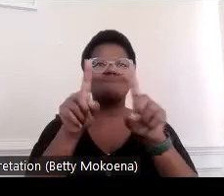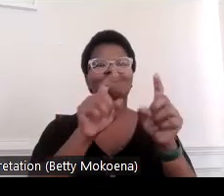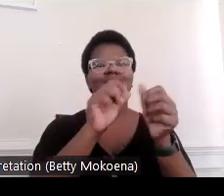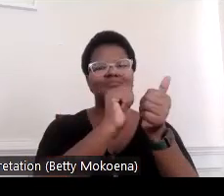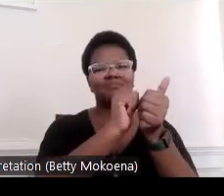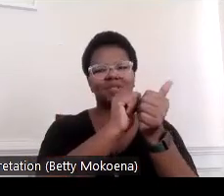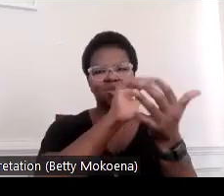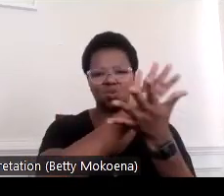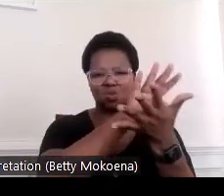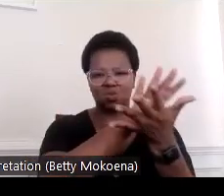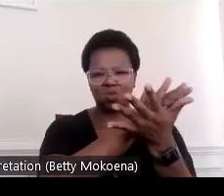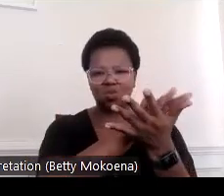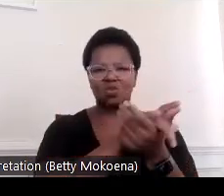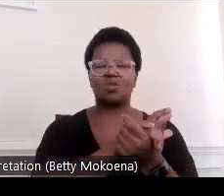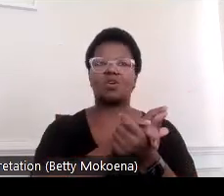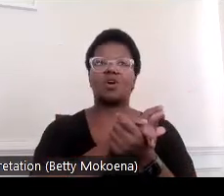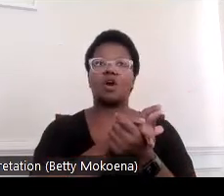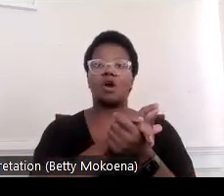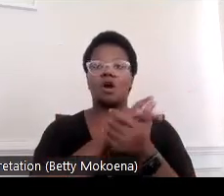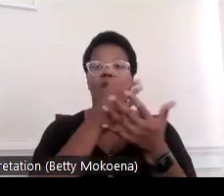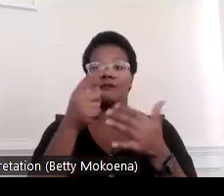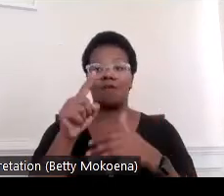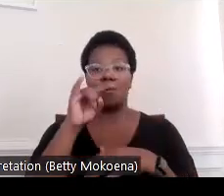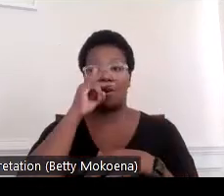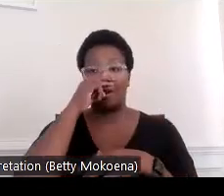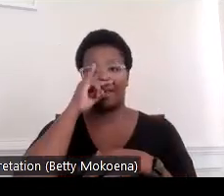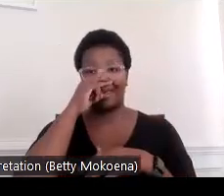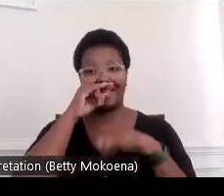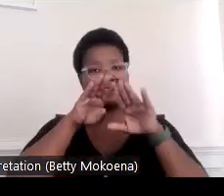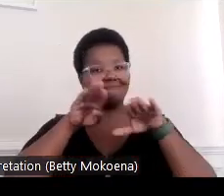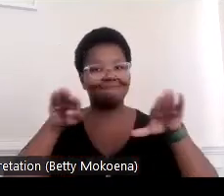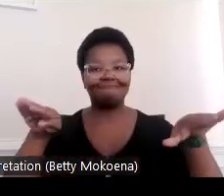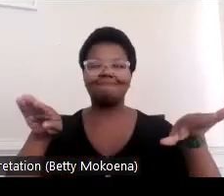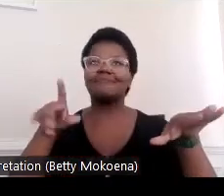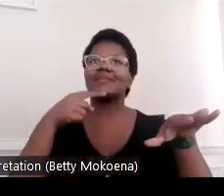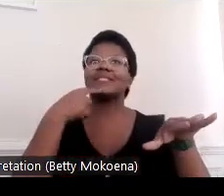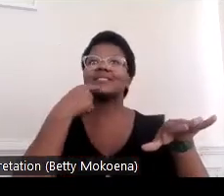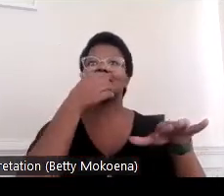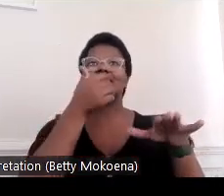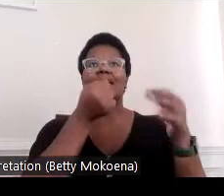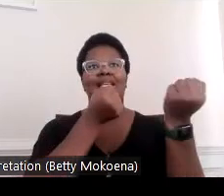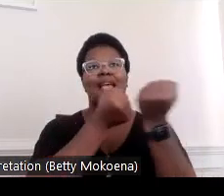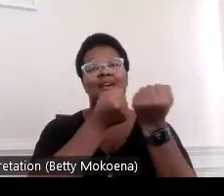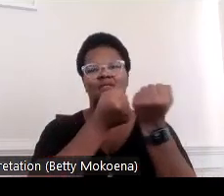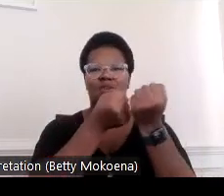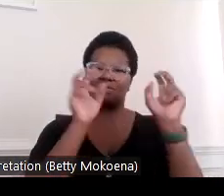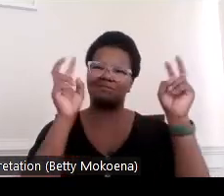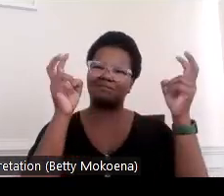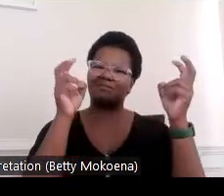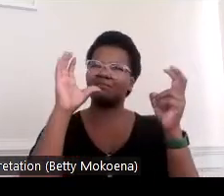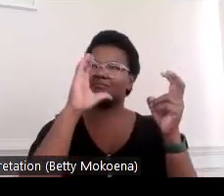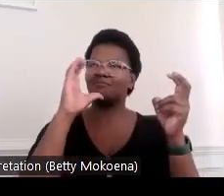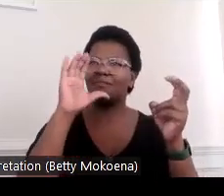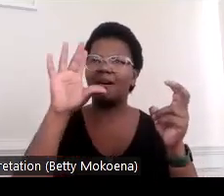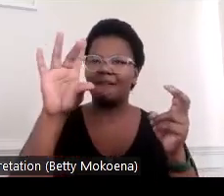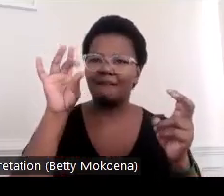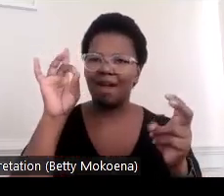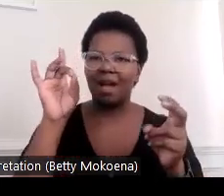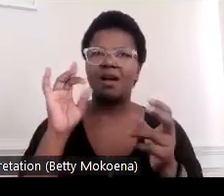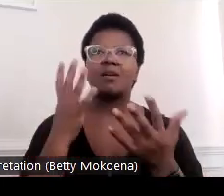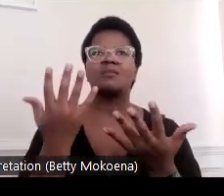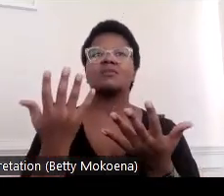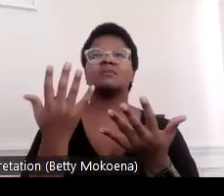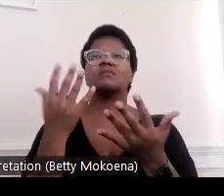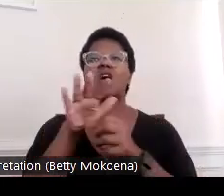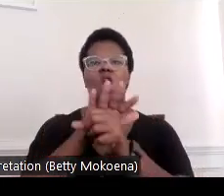individuos que vayan a la escuela para menores Tal vez sea a abogacía verdad ayudarles